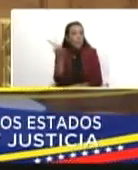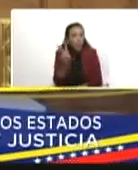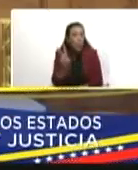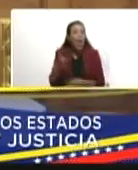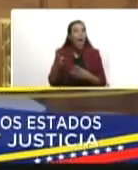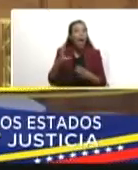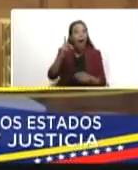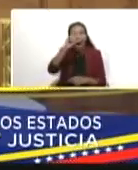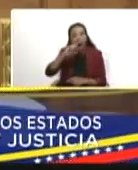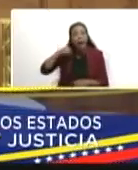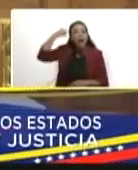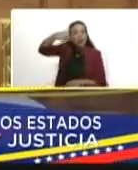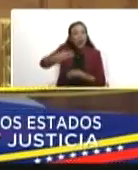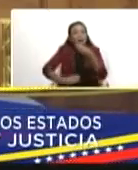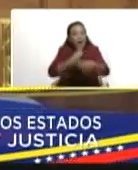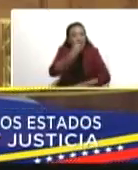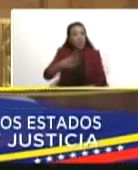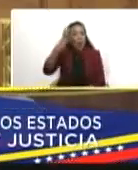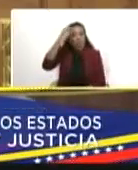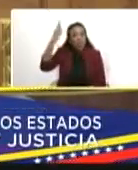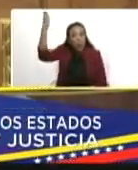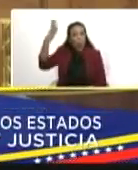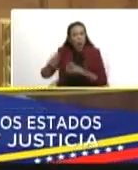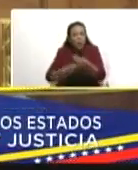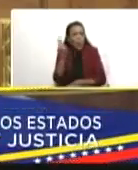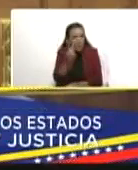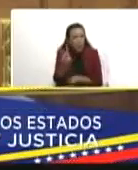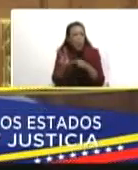en estos años de genocidio